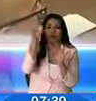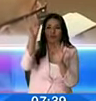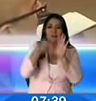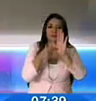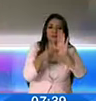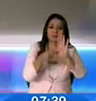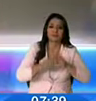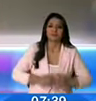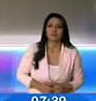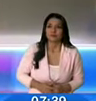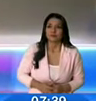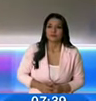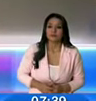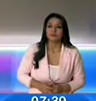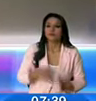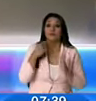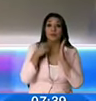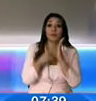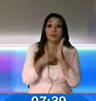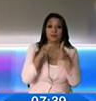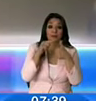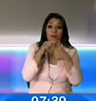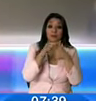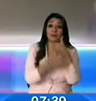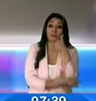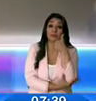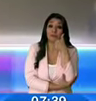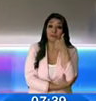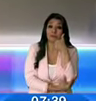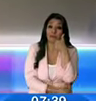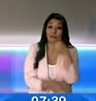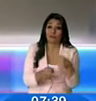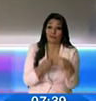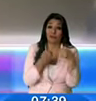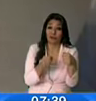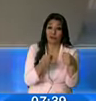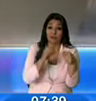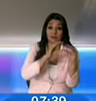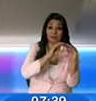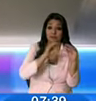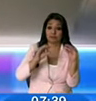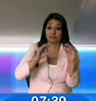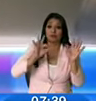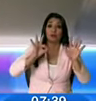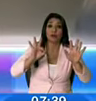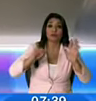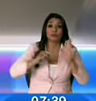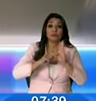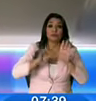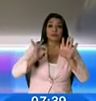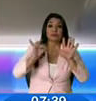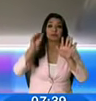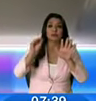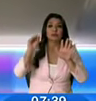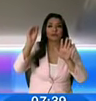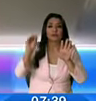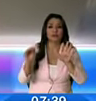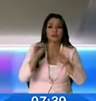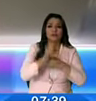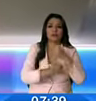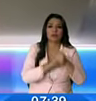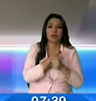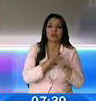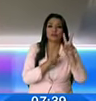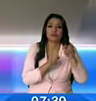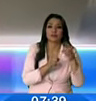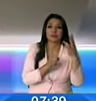en el foro. Un avance a destacar es la reducción de la pobreza extrema por ingresos del 8.7% en el